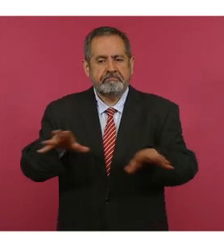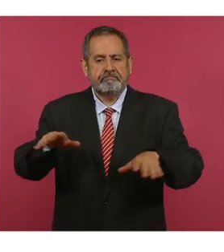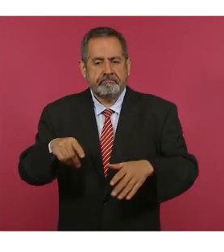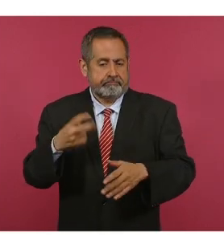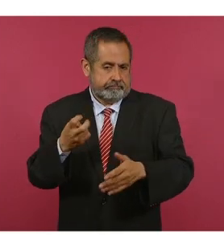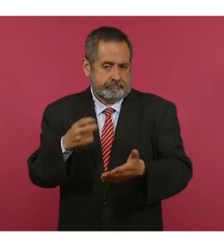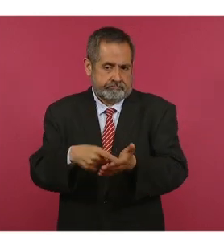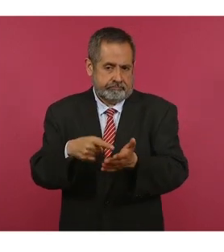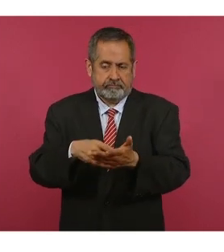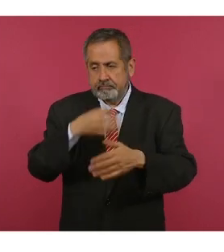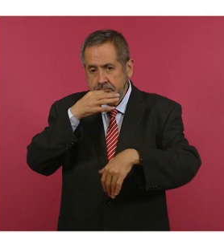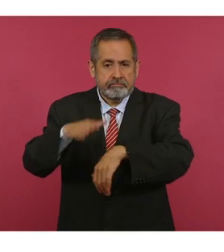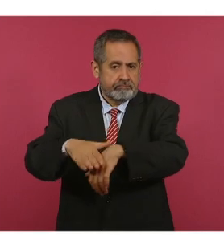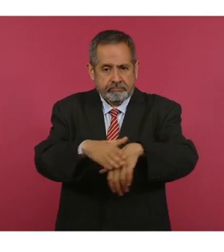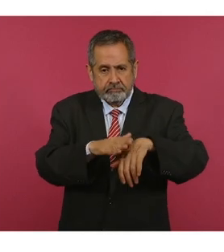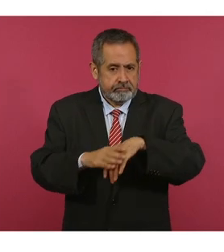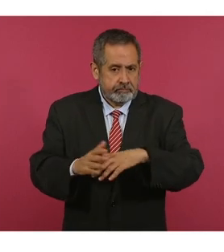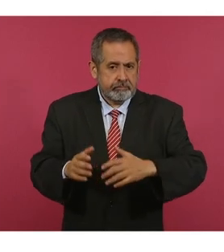Pero